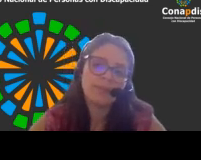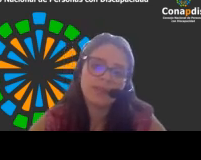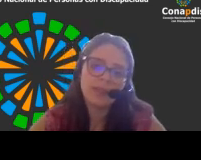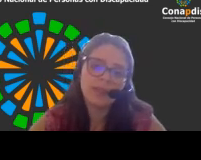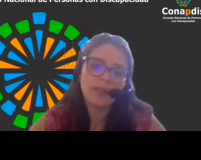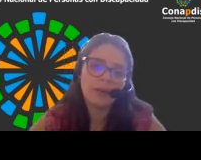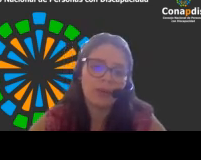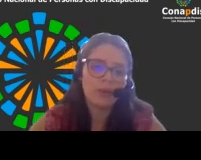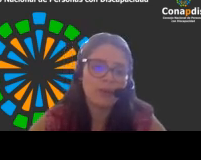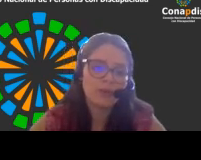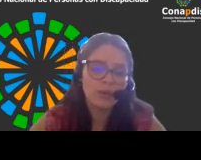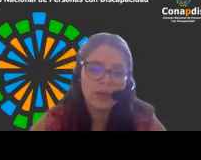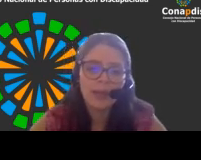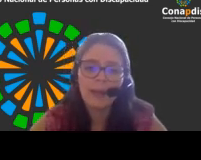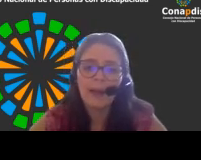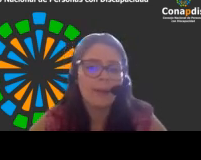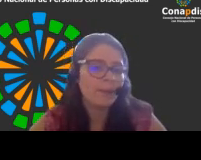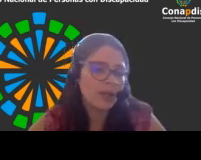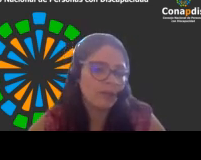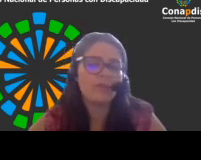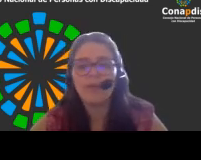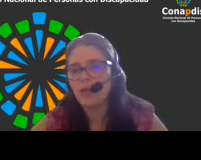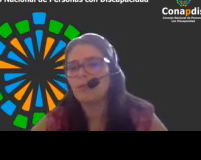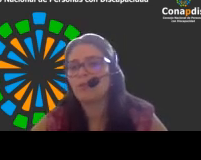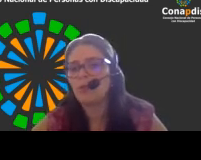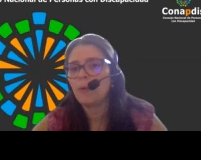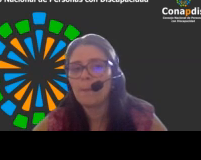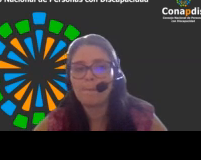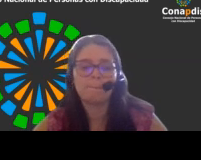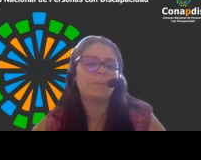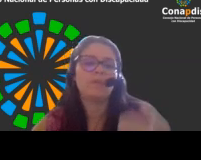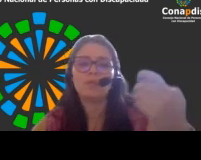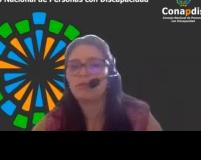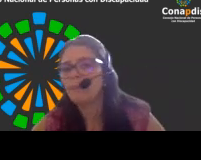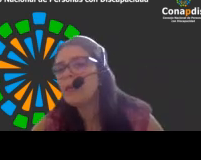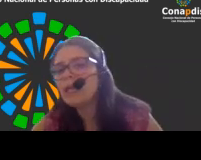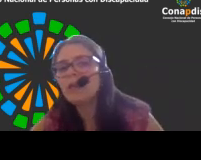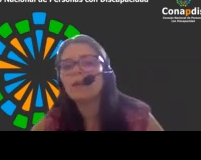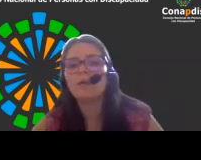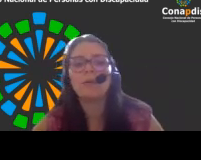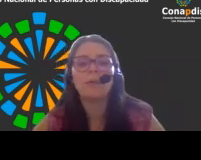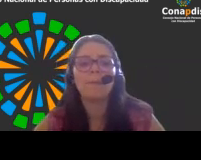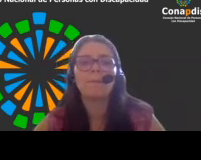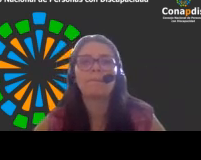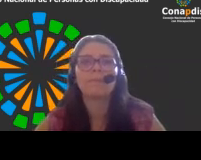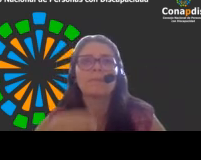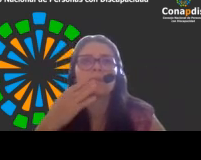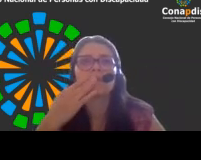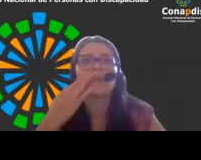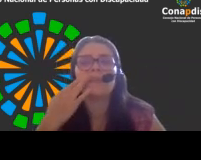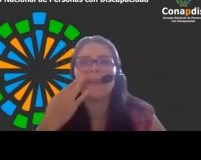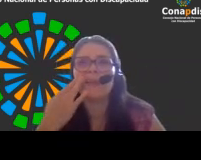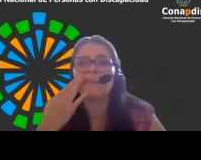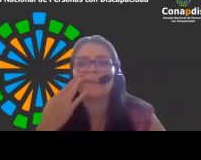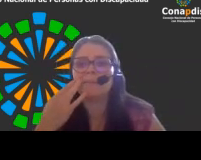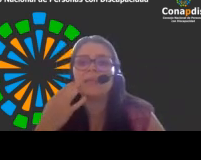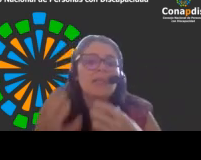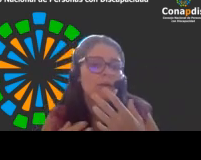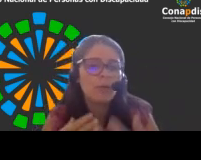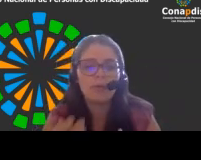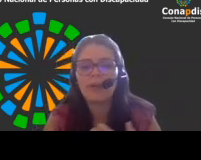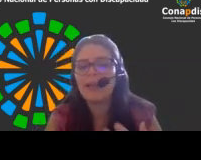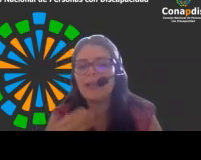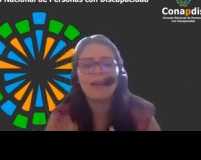persona con discapacidad que tenga un negocio apoyar nos referimos con pues consumir con hacer